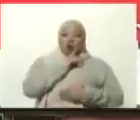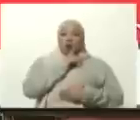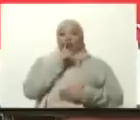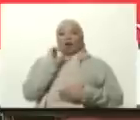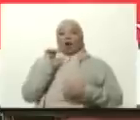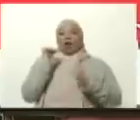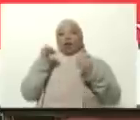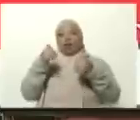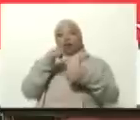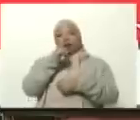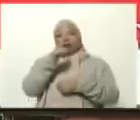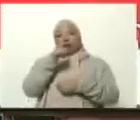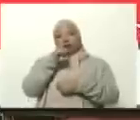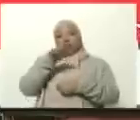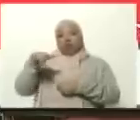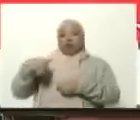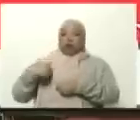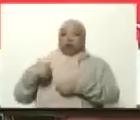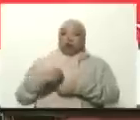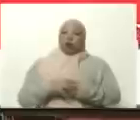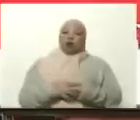postulaciones, y esperamos nosotros